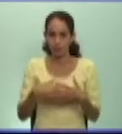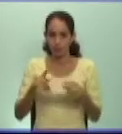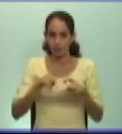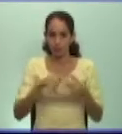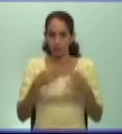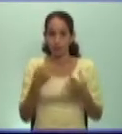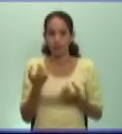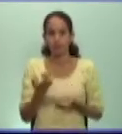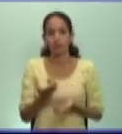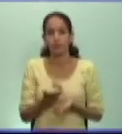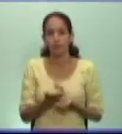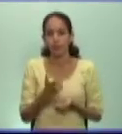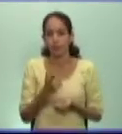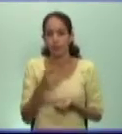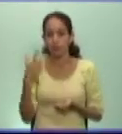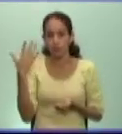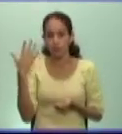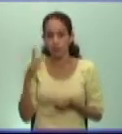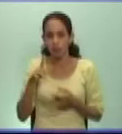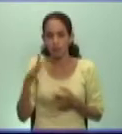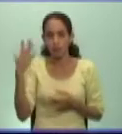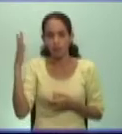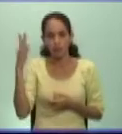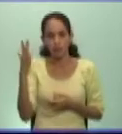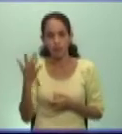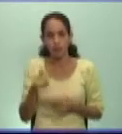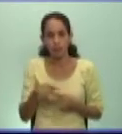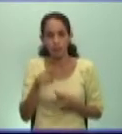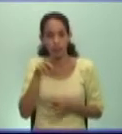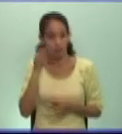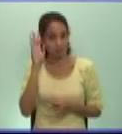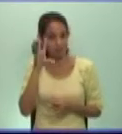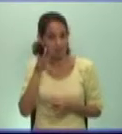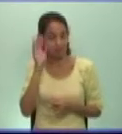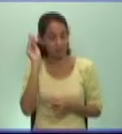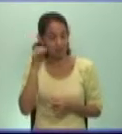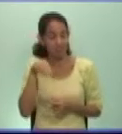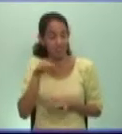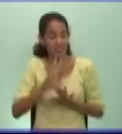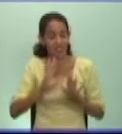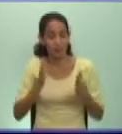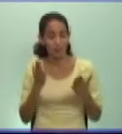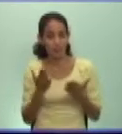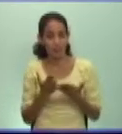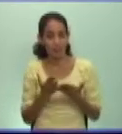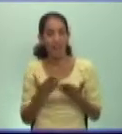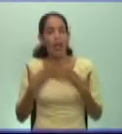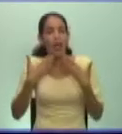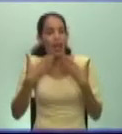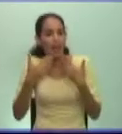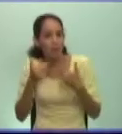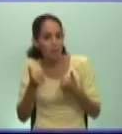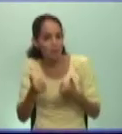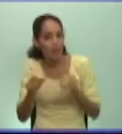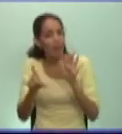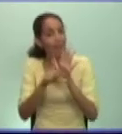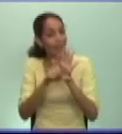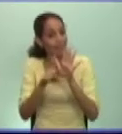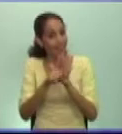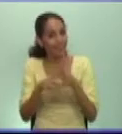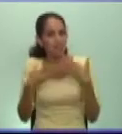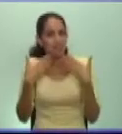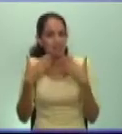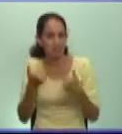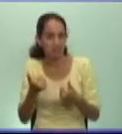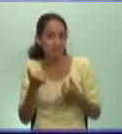vista exterior, este New Deal nosotros lo conocemos con un nombre muy específico, el buen vecino o la buena vecindad. Y por historia